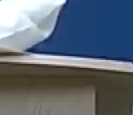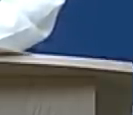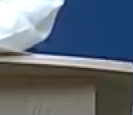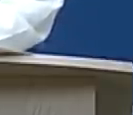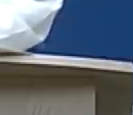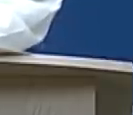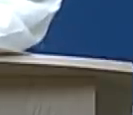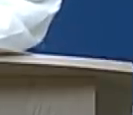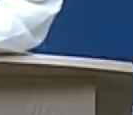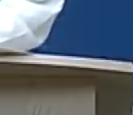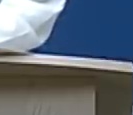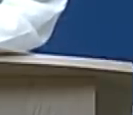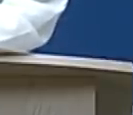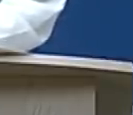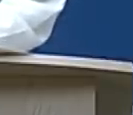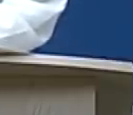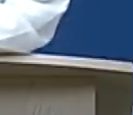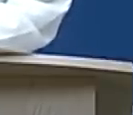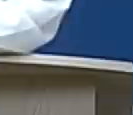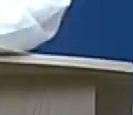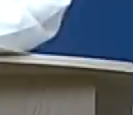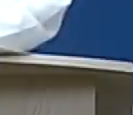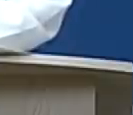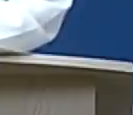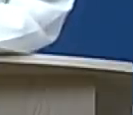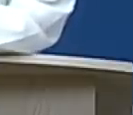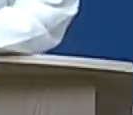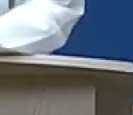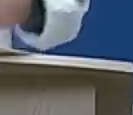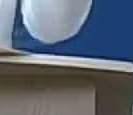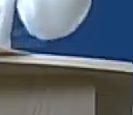está cuidando a sí mismo, está cuidando a sus familiares,